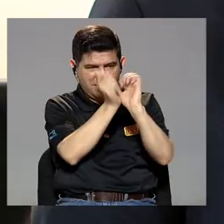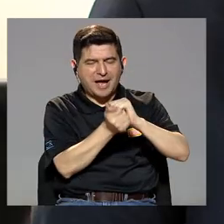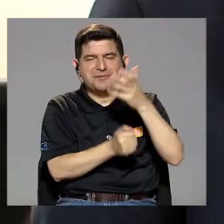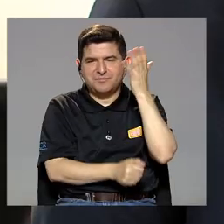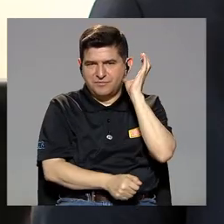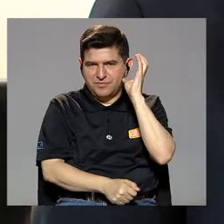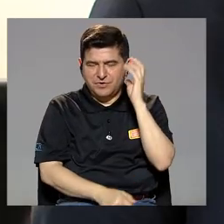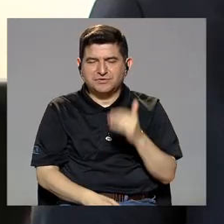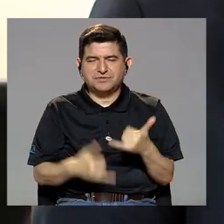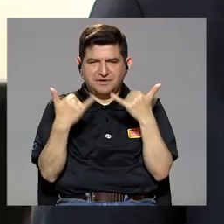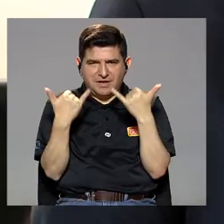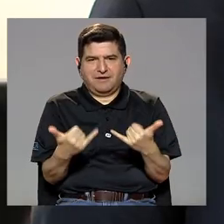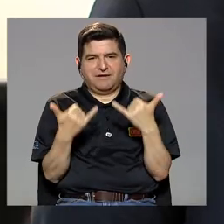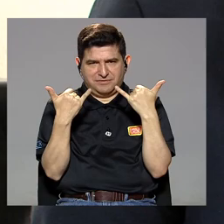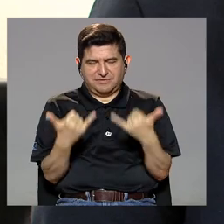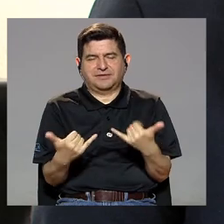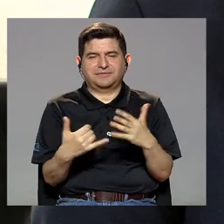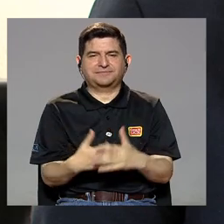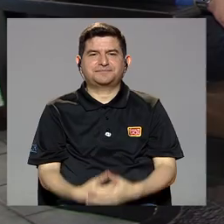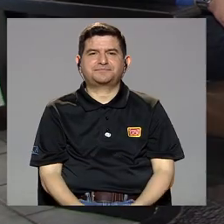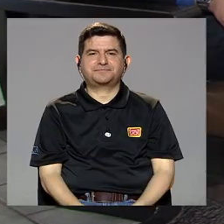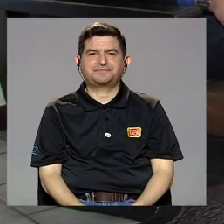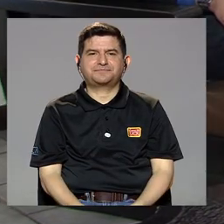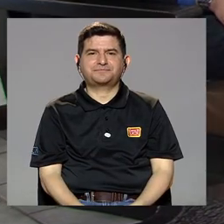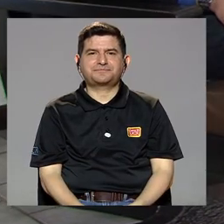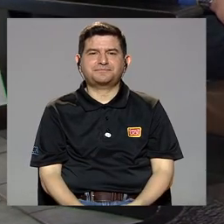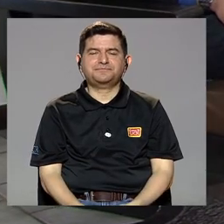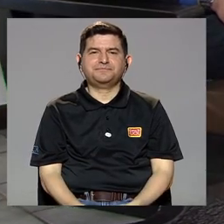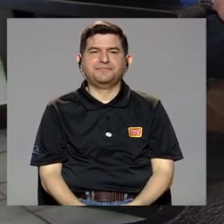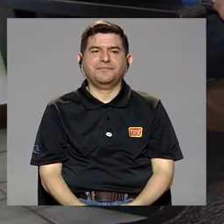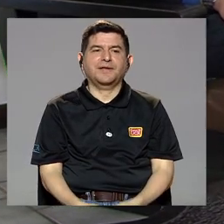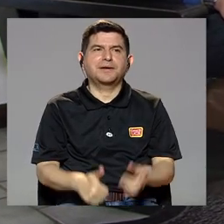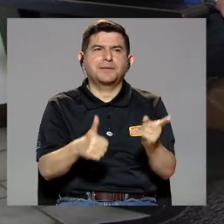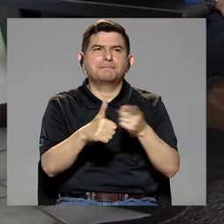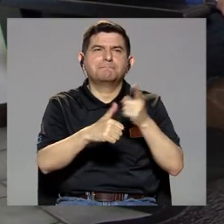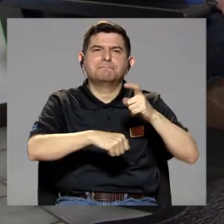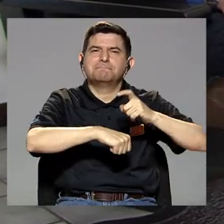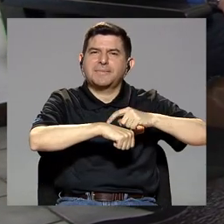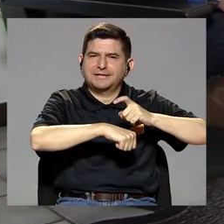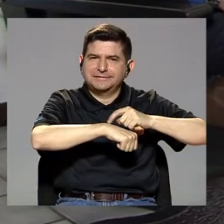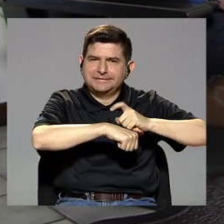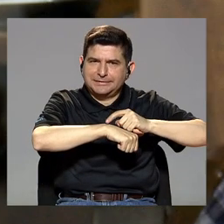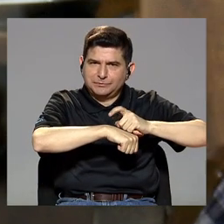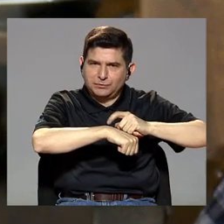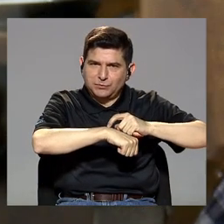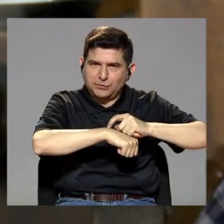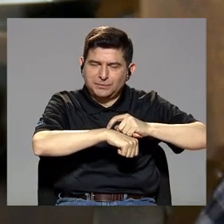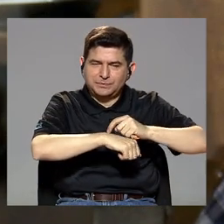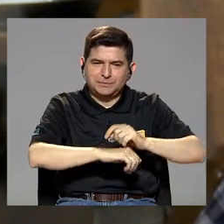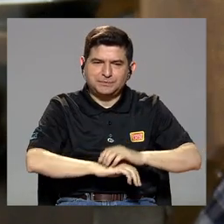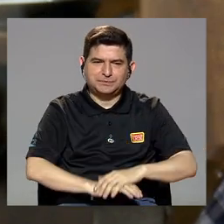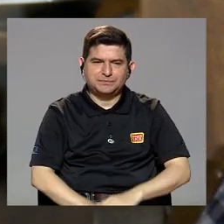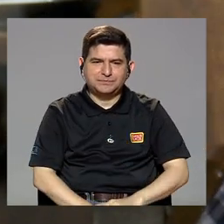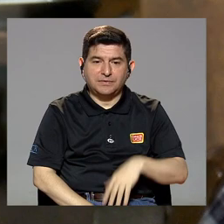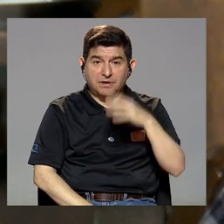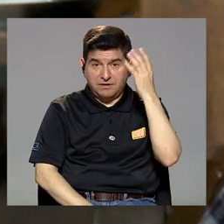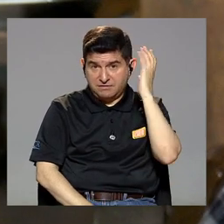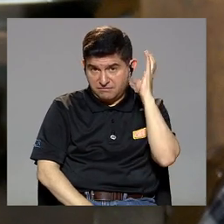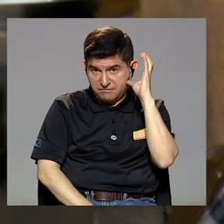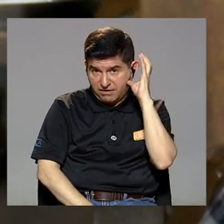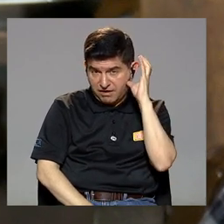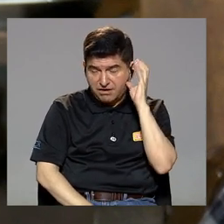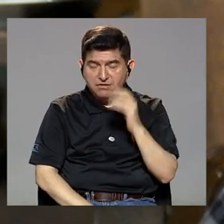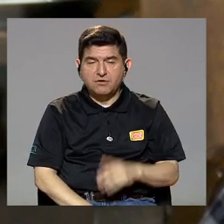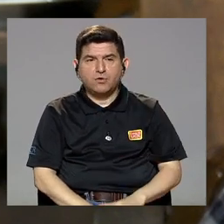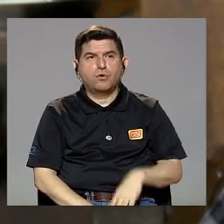lo que es la radio en esos primeros tiempos la radio tenía un